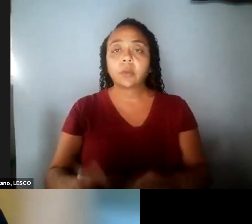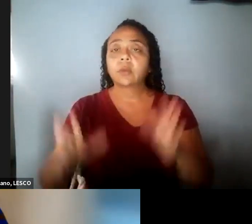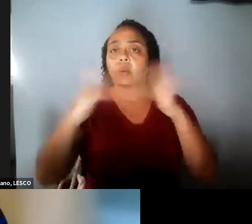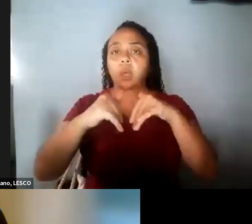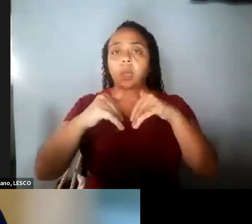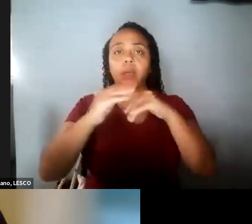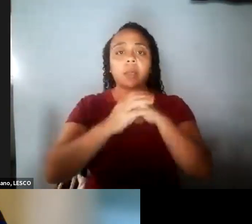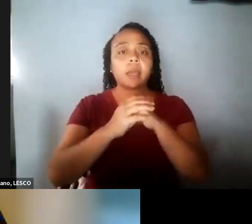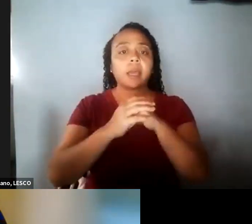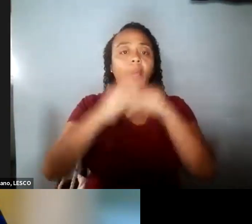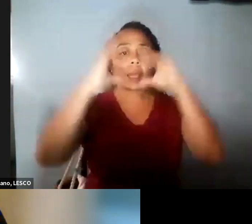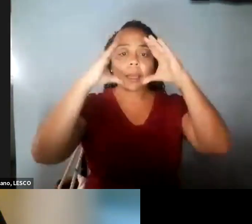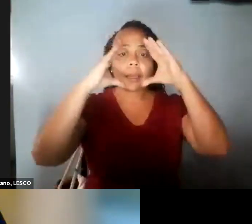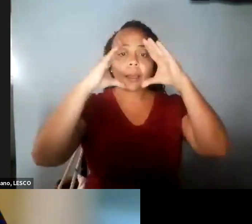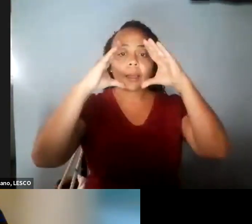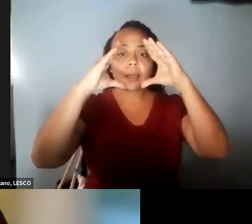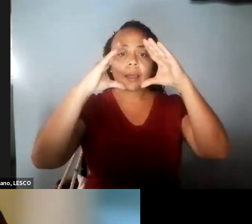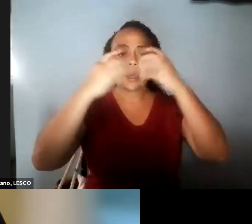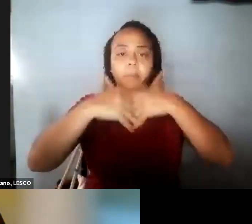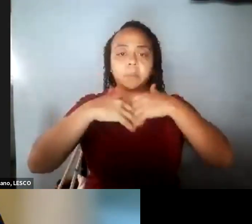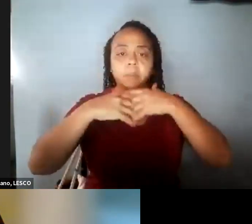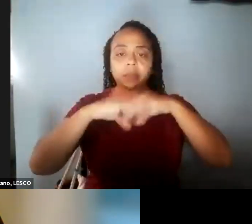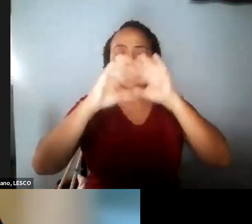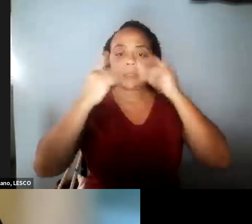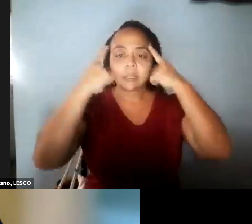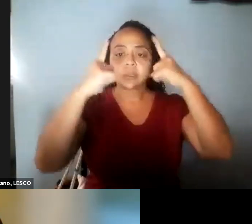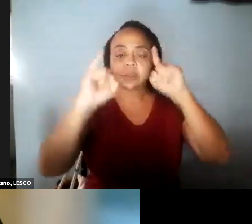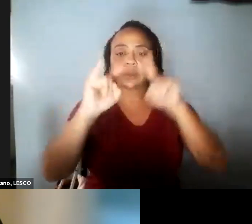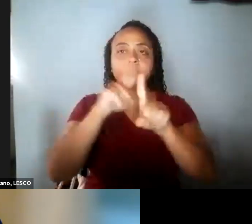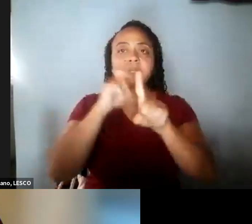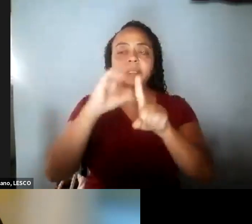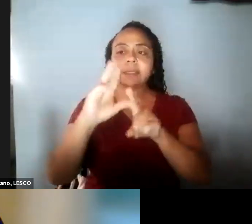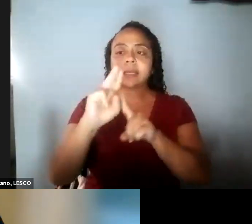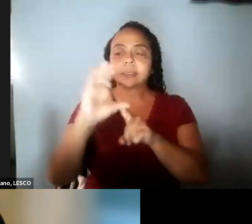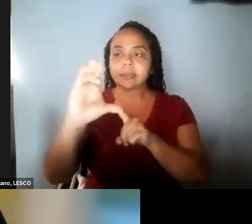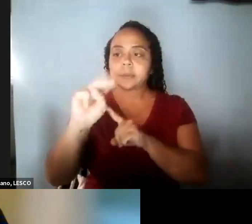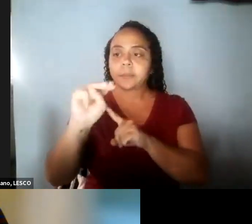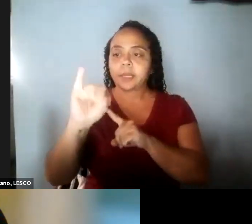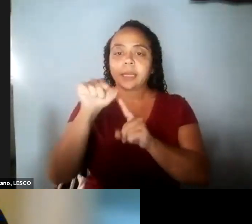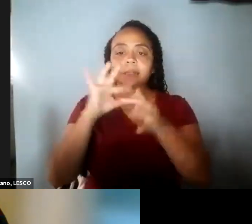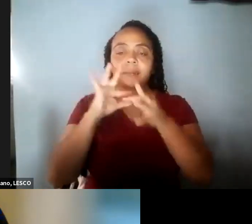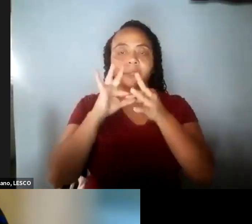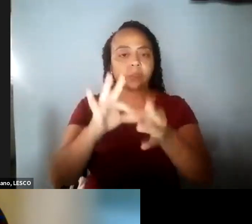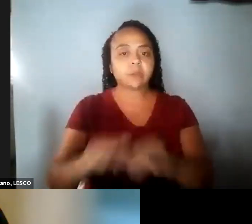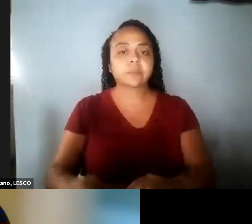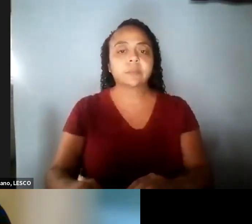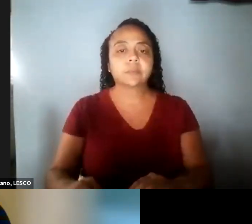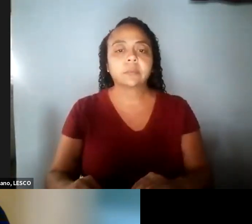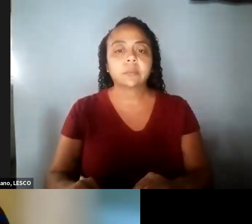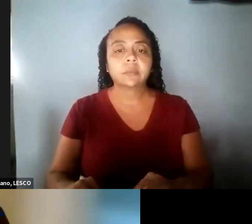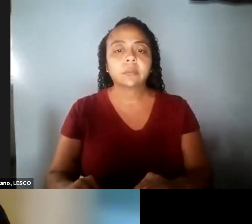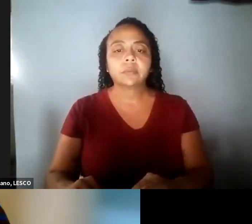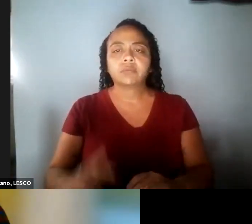débiles y me parece genial como como están haciendo desde sm y está esta vinculación tan